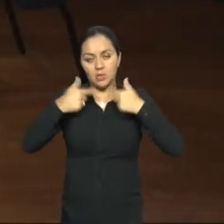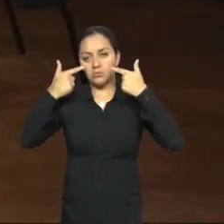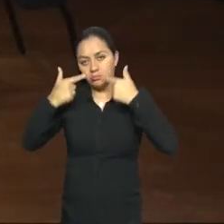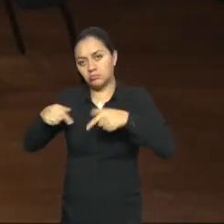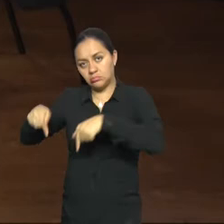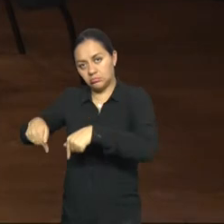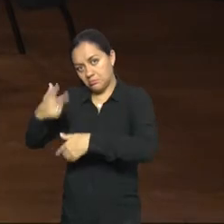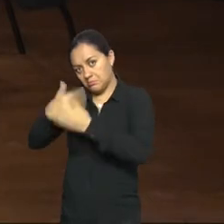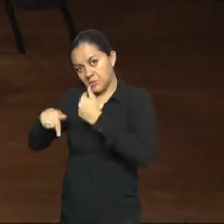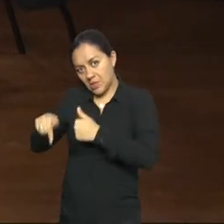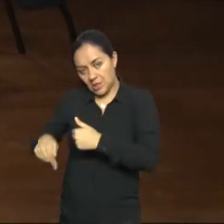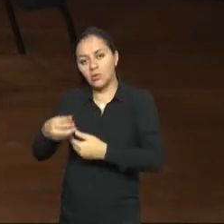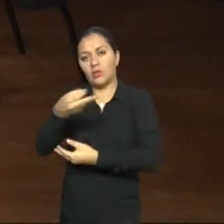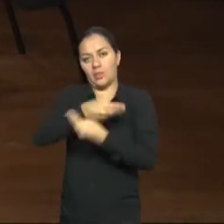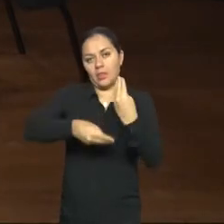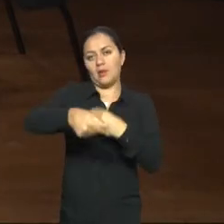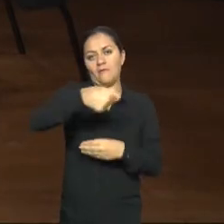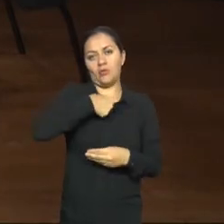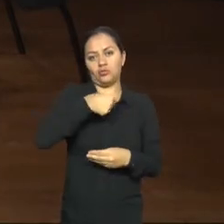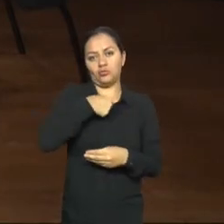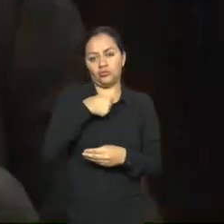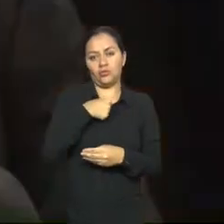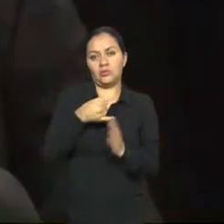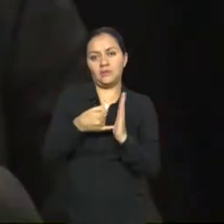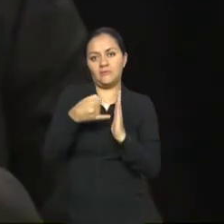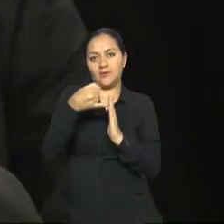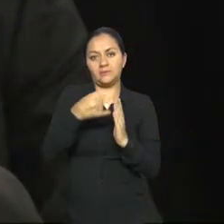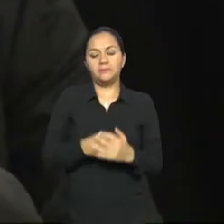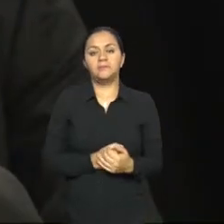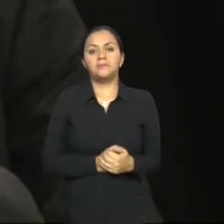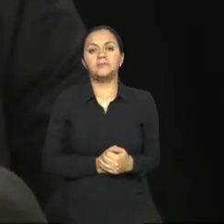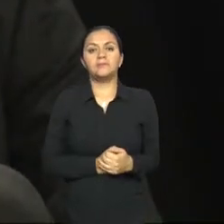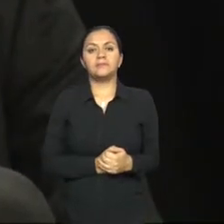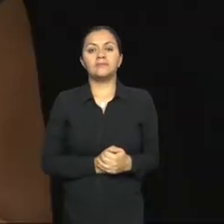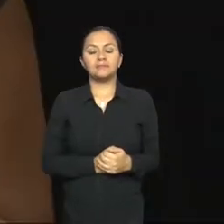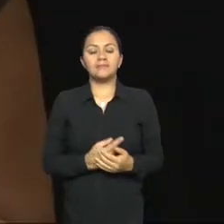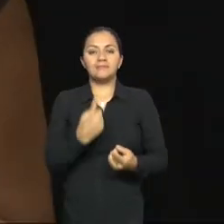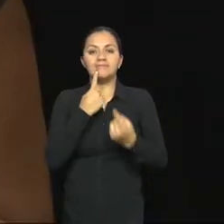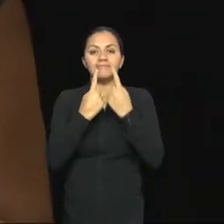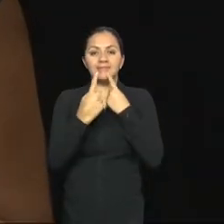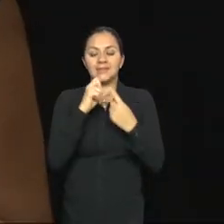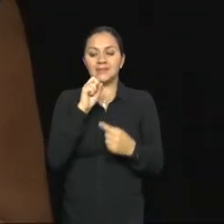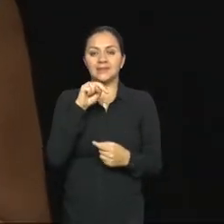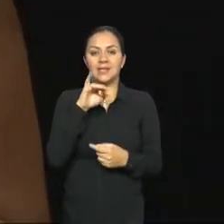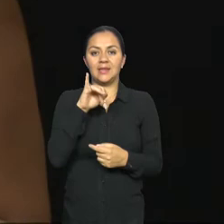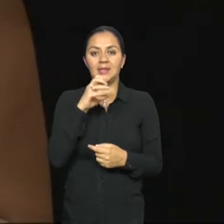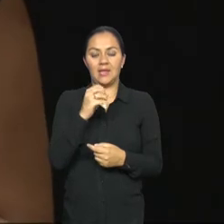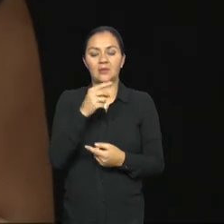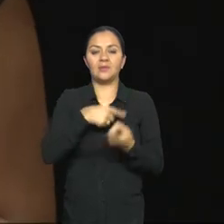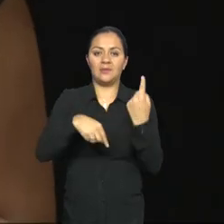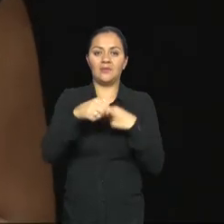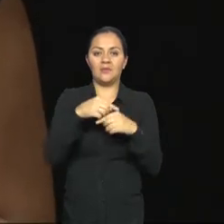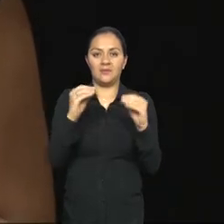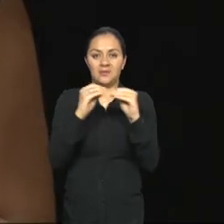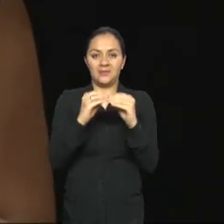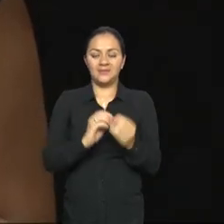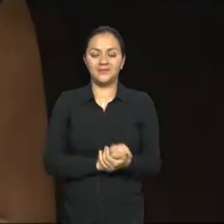perfecto. Un menor de edad en el cual yo tengo el acceso a la devolución. Perfecto. Estamos conversando con Santiago Andrade. Volvemos con más después de este